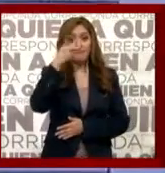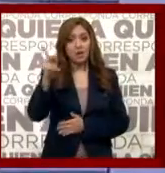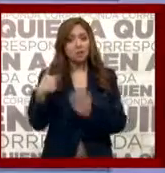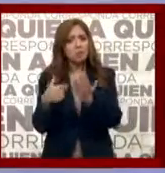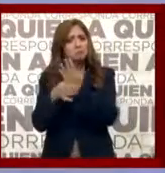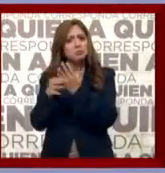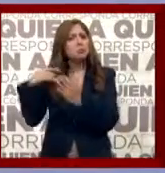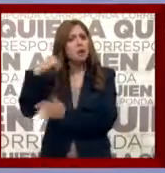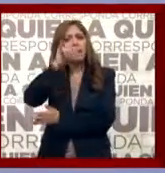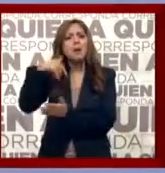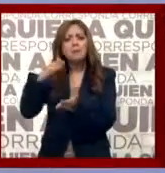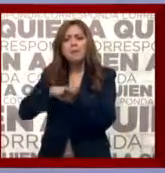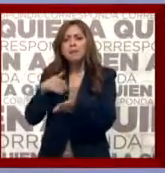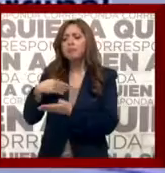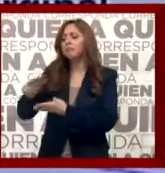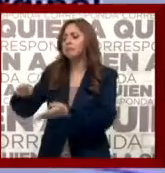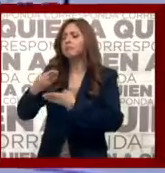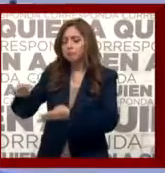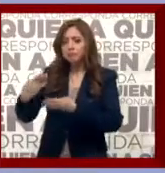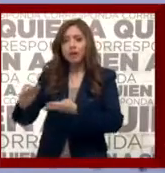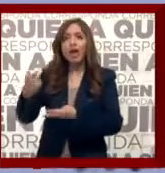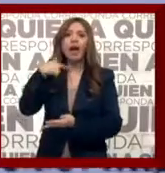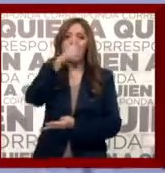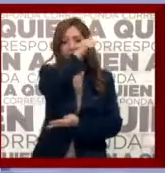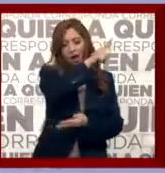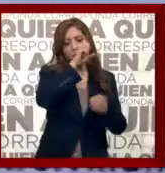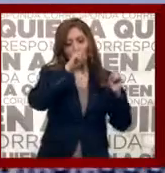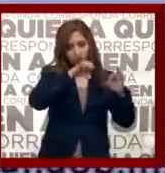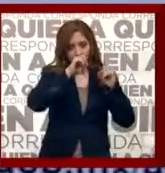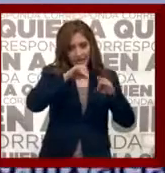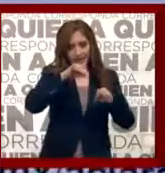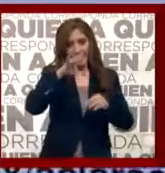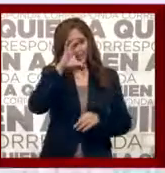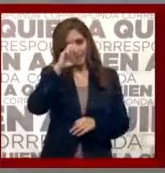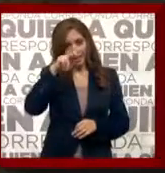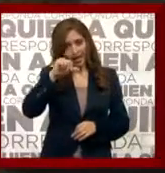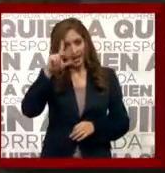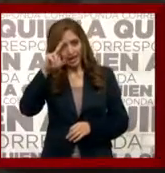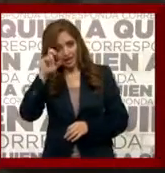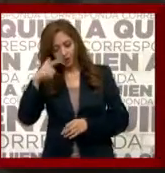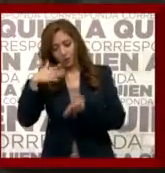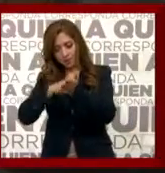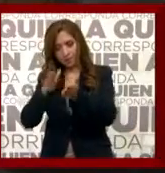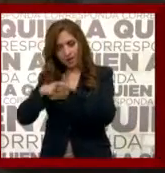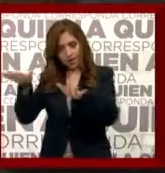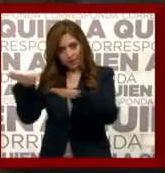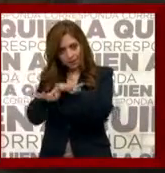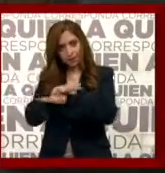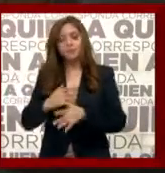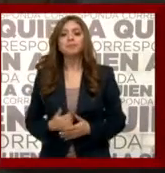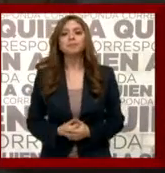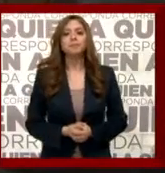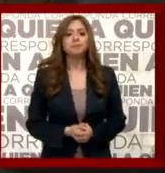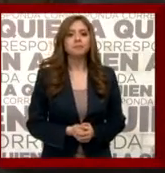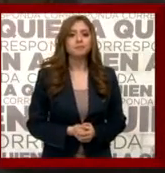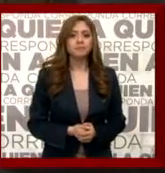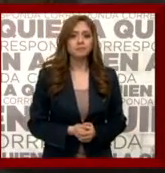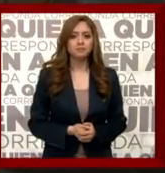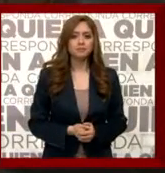tuvo problemas con ese documento, decidió hacer la corrección en la Oficina Central del Registro Civil. Me dieron una opción que me